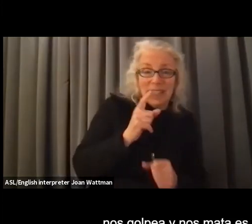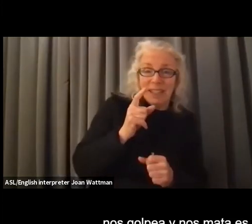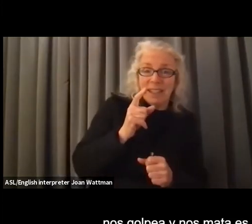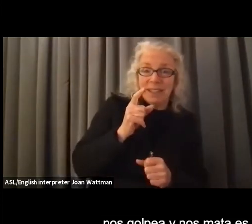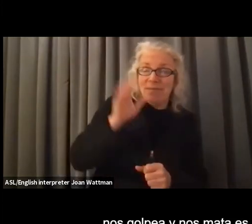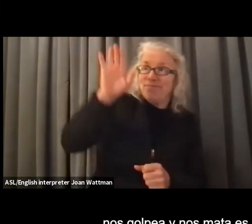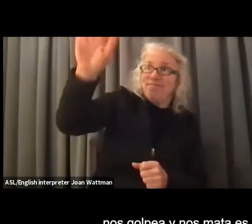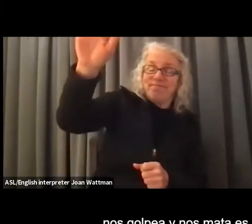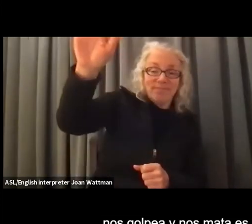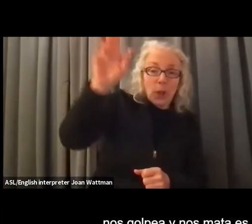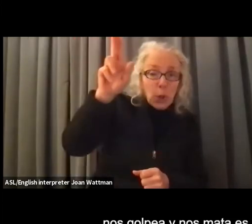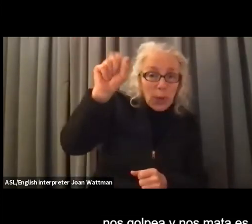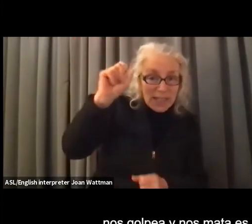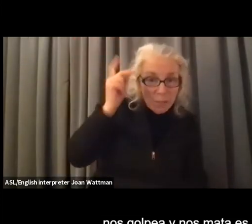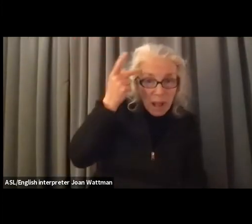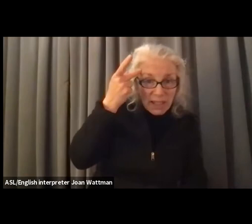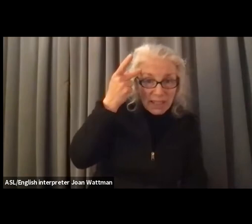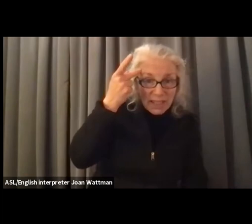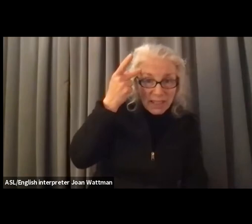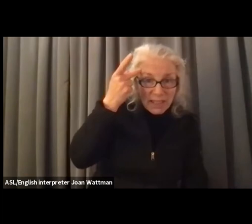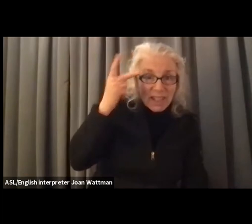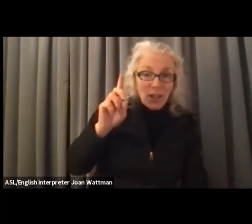la gente en